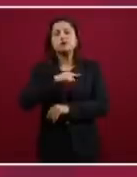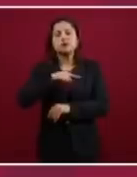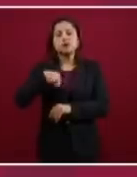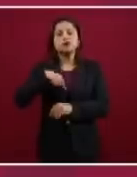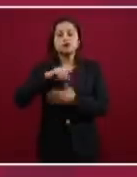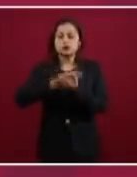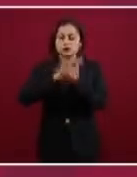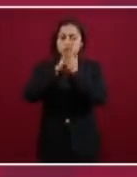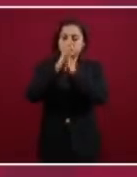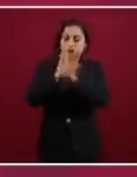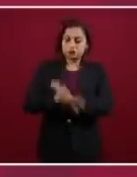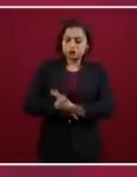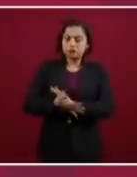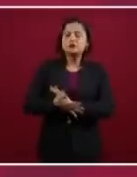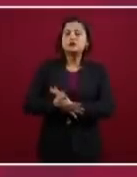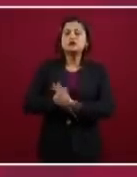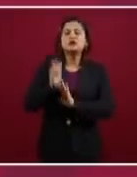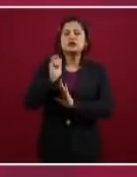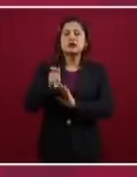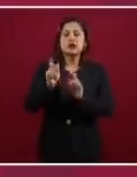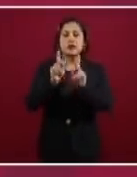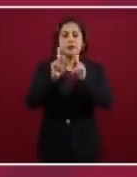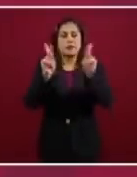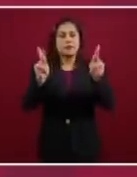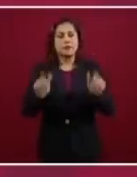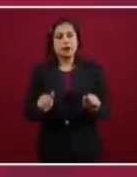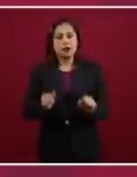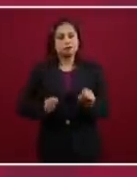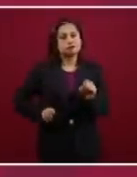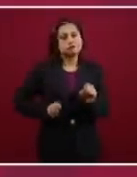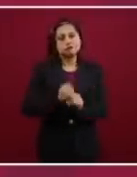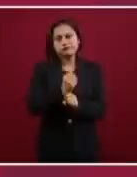sin violencia entonces triunfamos